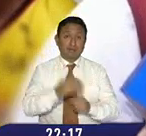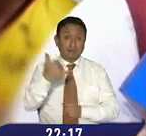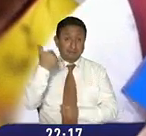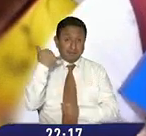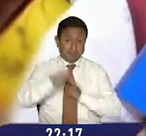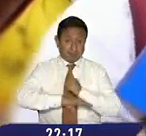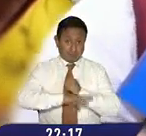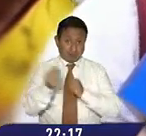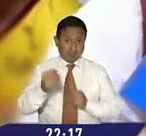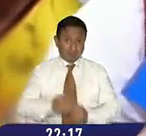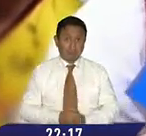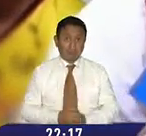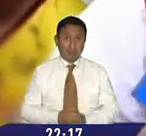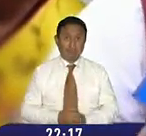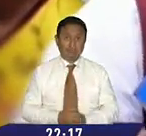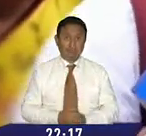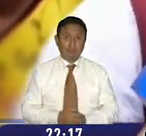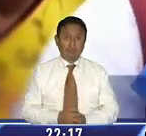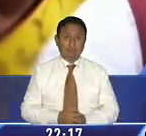teléfonos